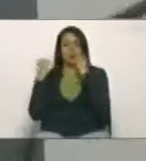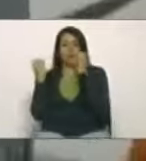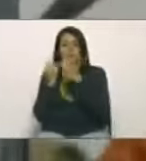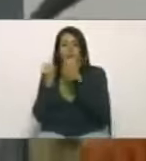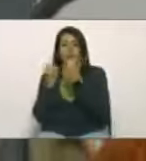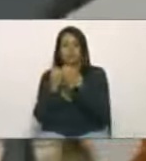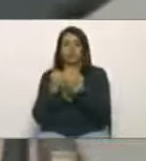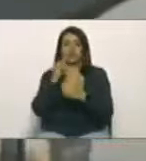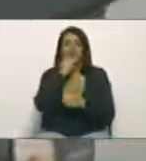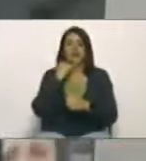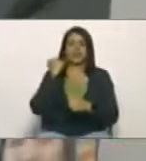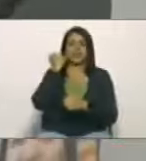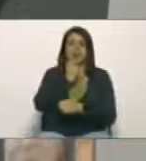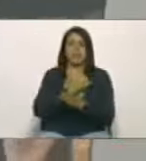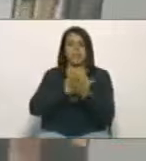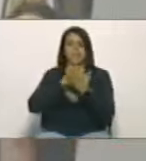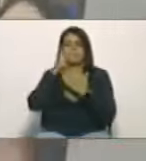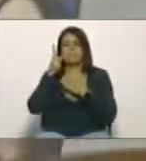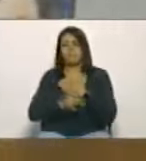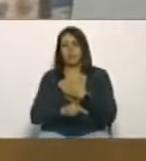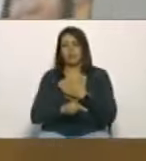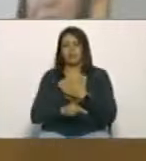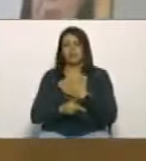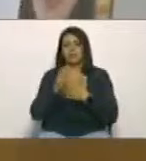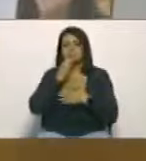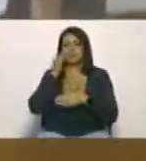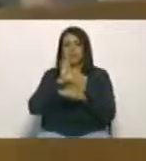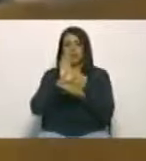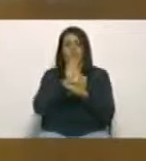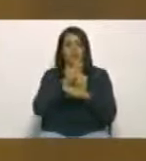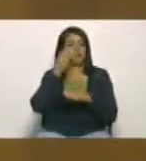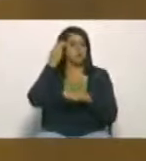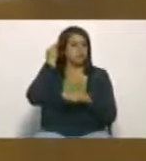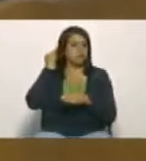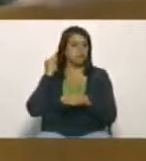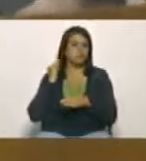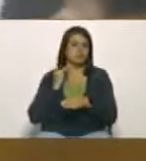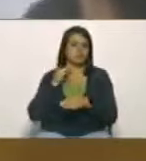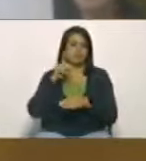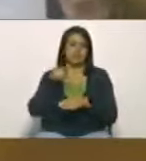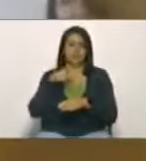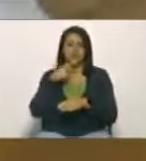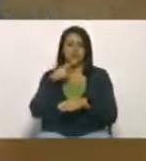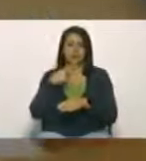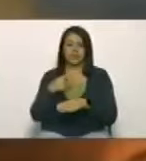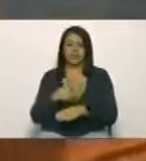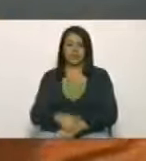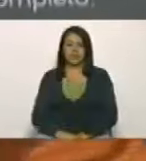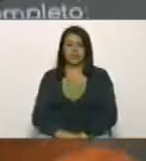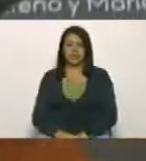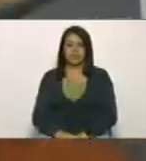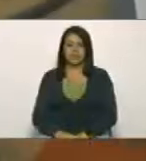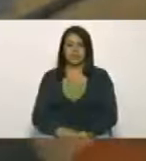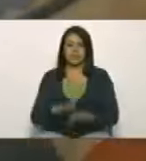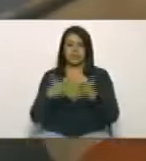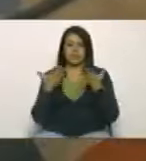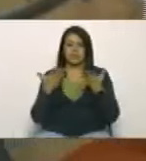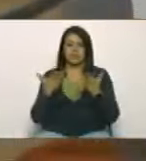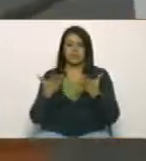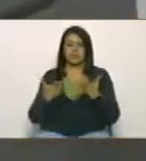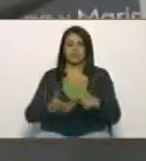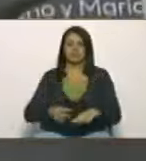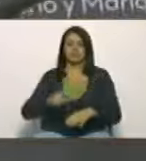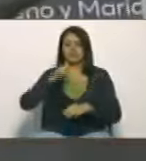Likud, acuerdos de operación de seguridad. Y además se atreve a decir en redes para que el